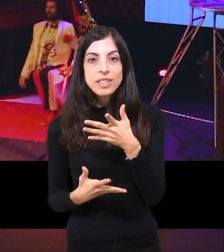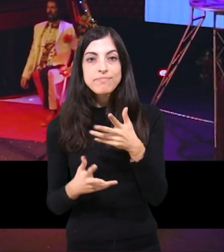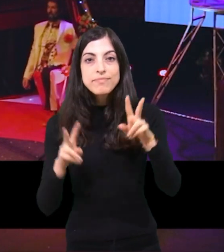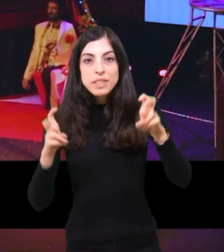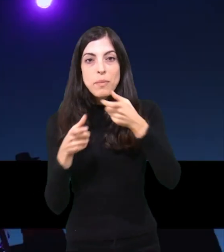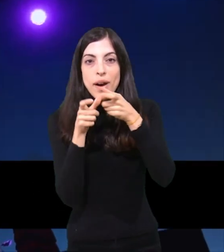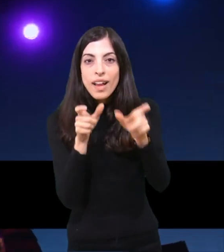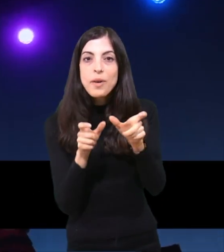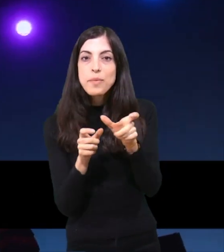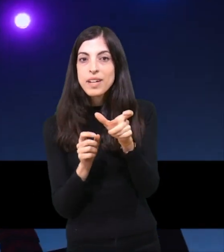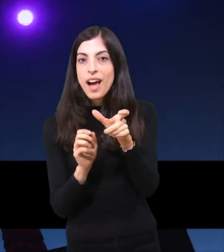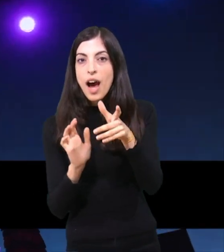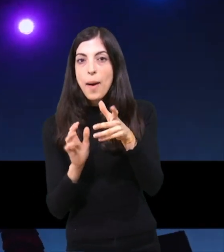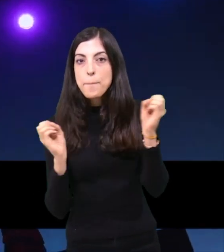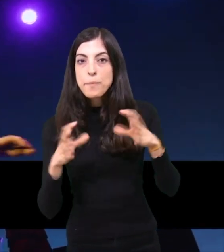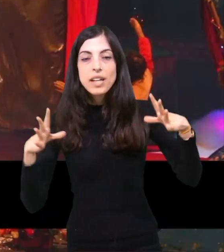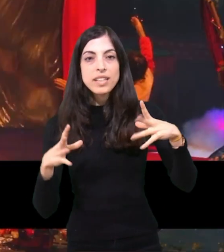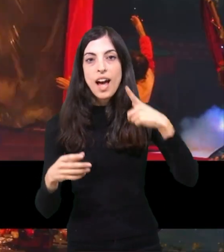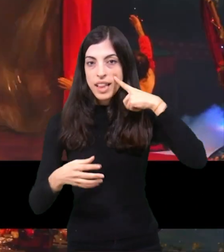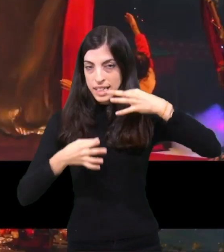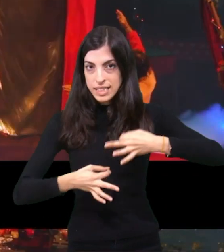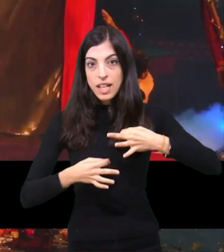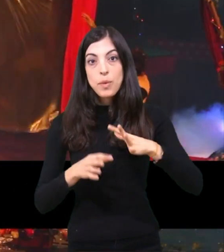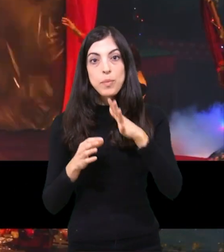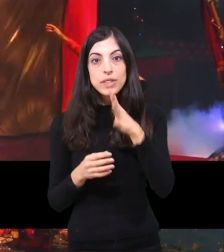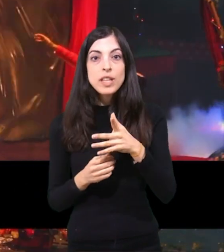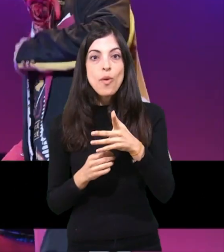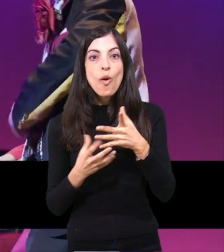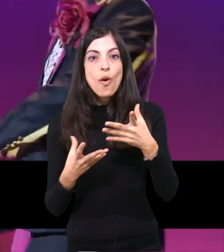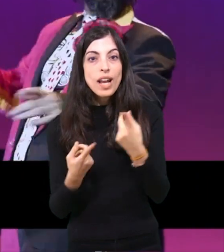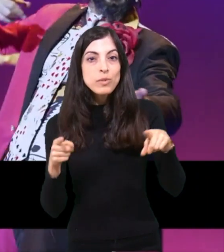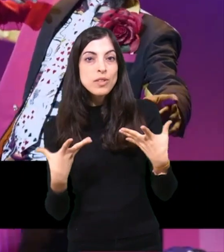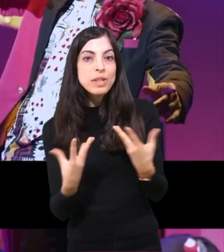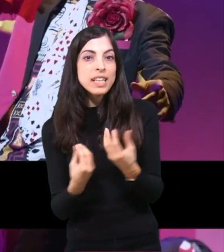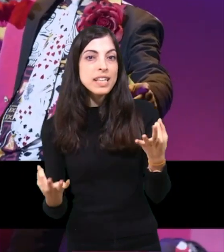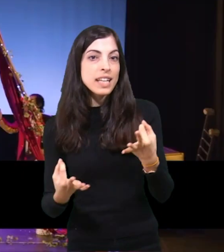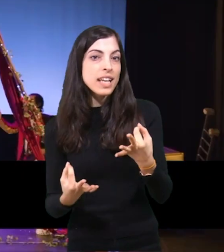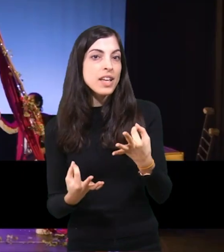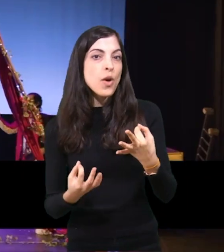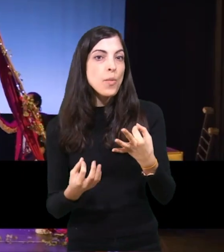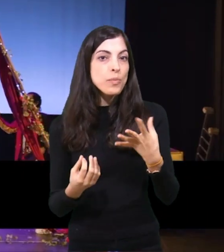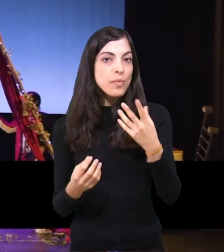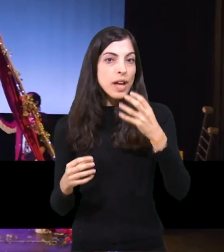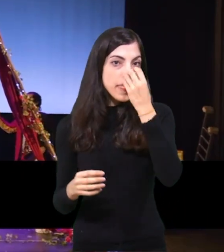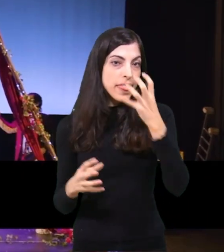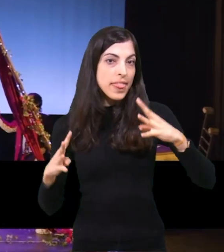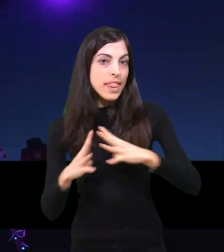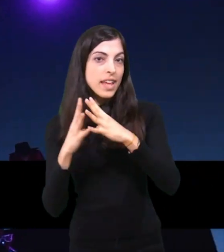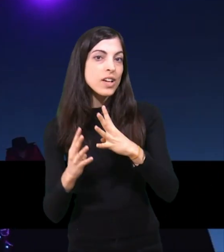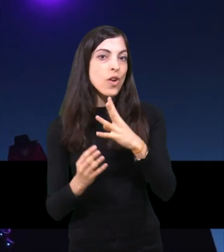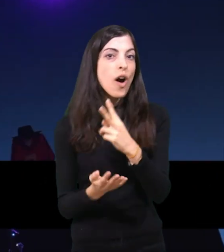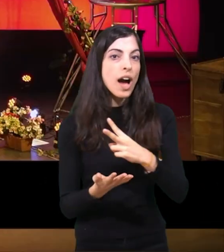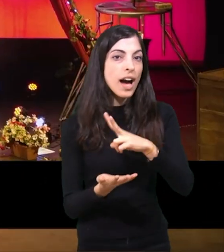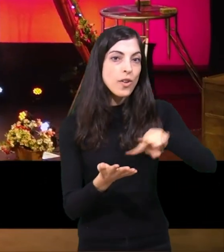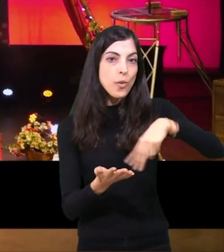En este caso, hablar de magia es literal porque a la música le acompañan números de circo, acrobacia, aéreos, magia